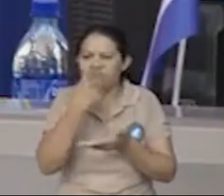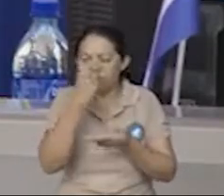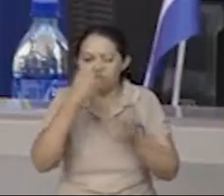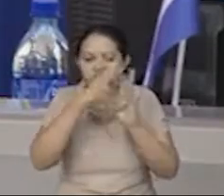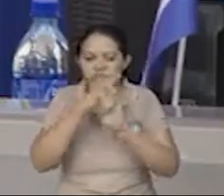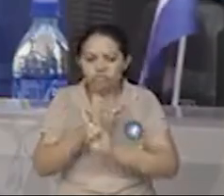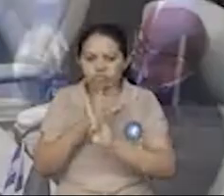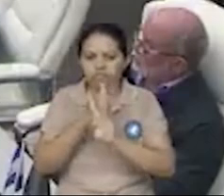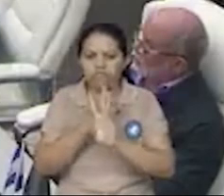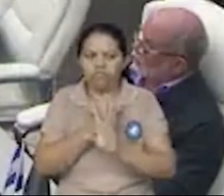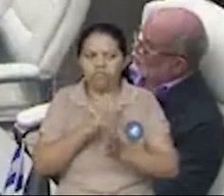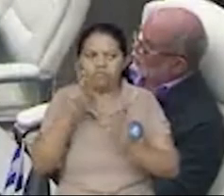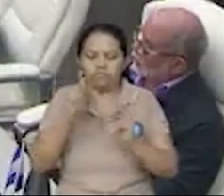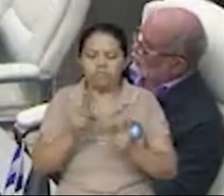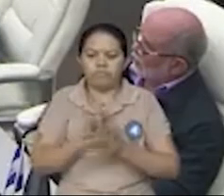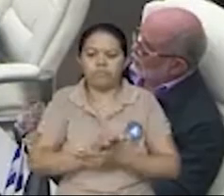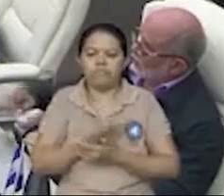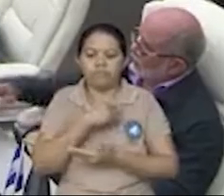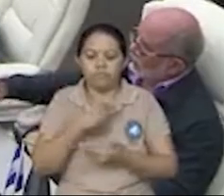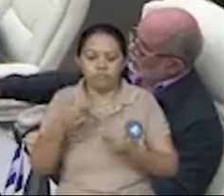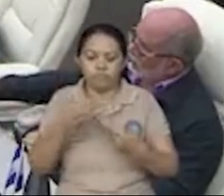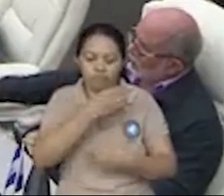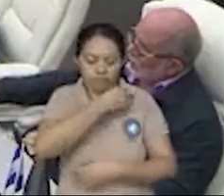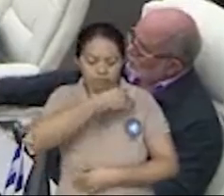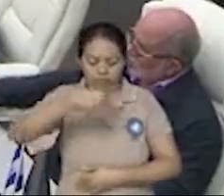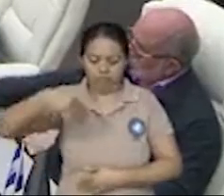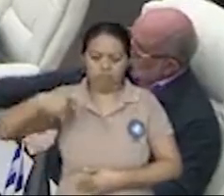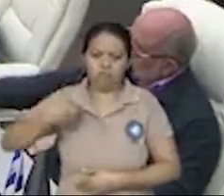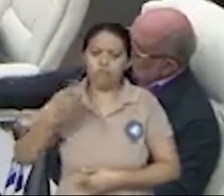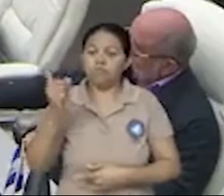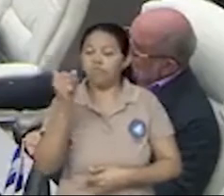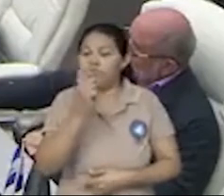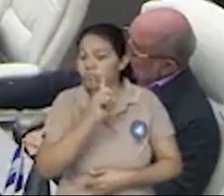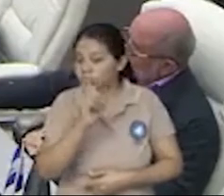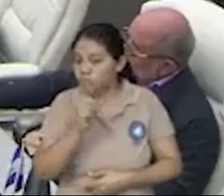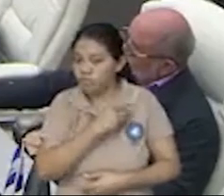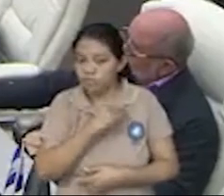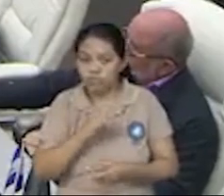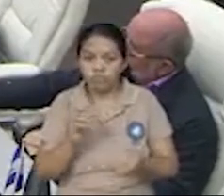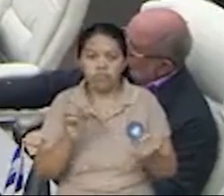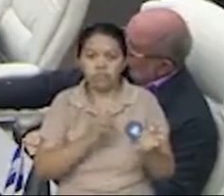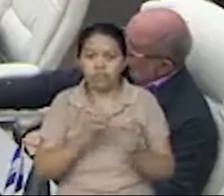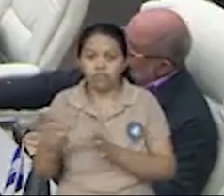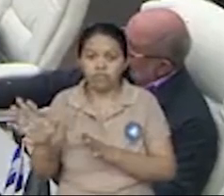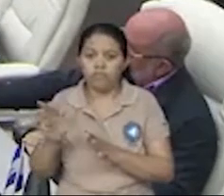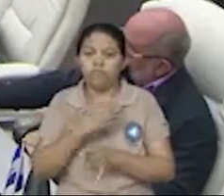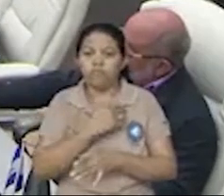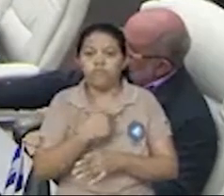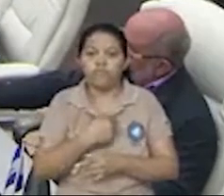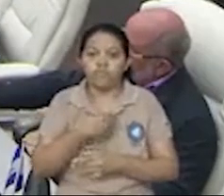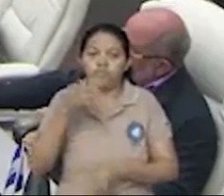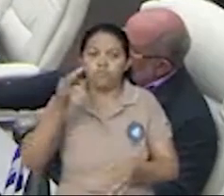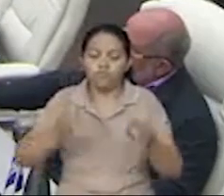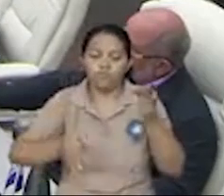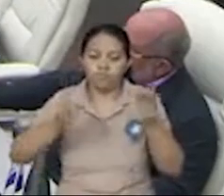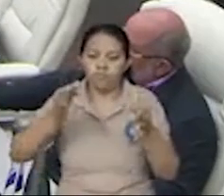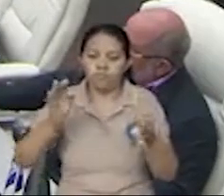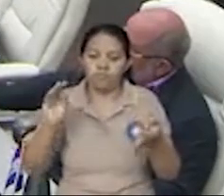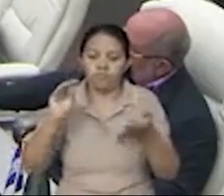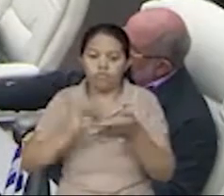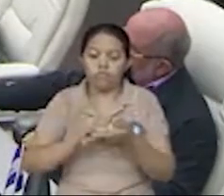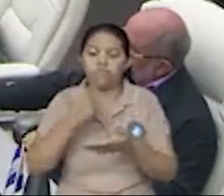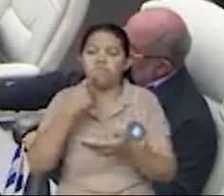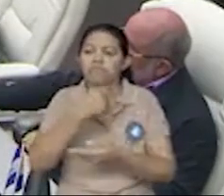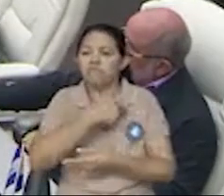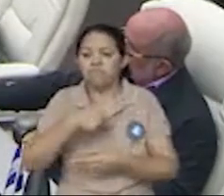Justicia. Los miembros del Consejo no formarán parte de ninguna de las salas de la Corte y